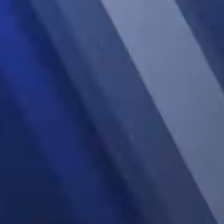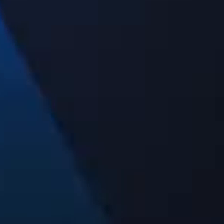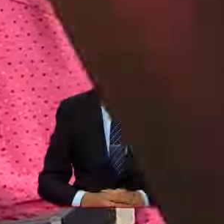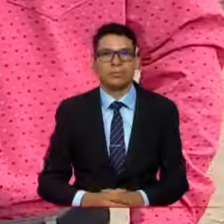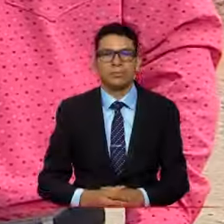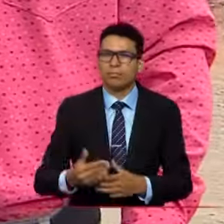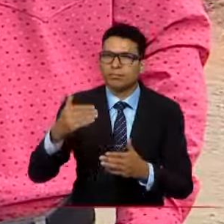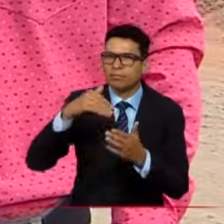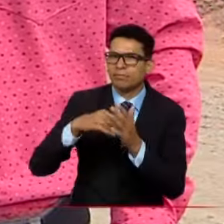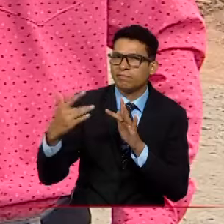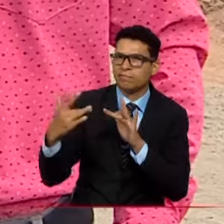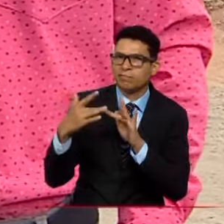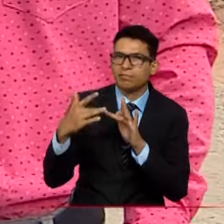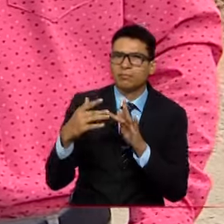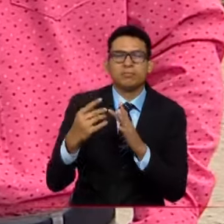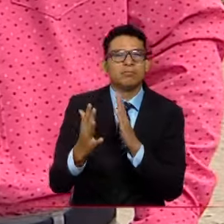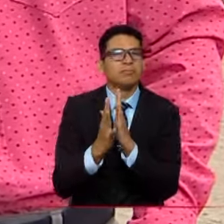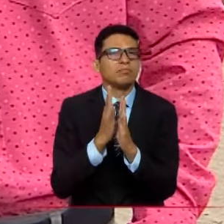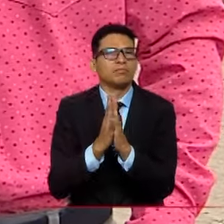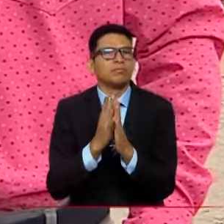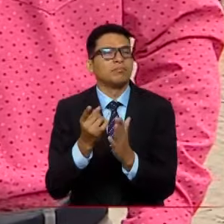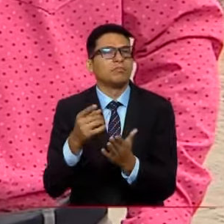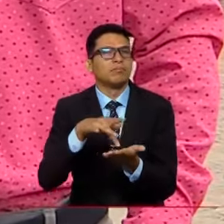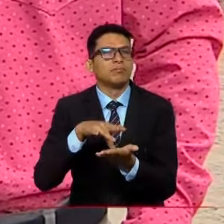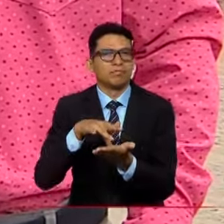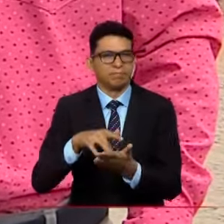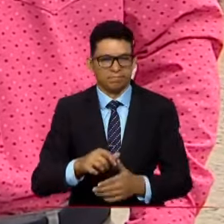cuente qué dice la comunidad, usted que está en el lugar.